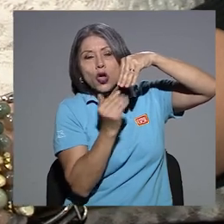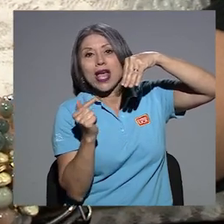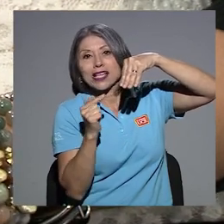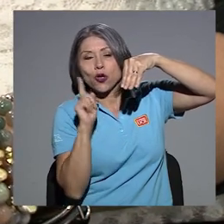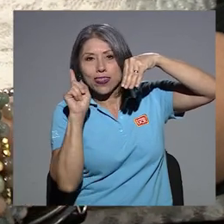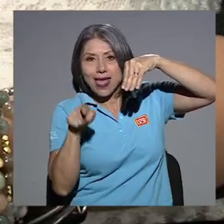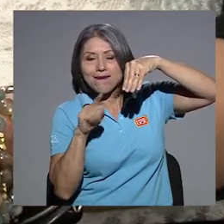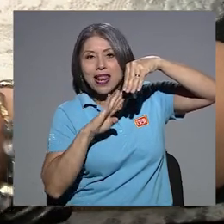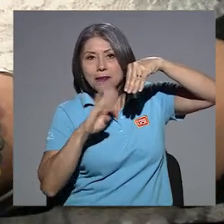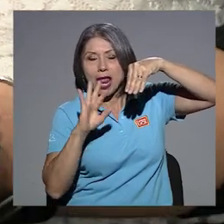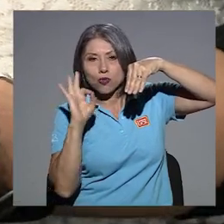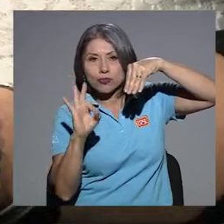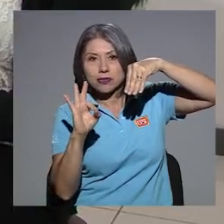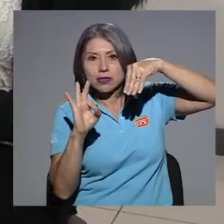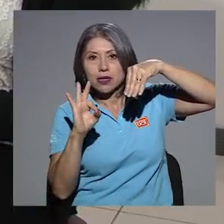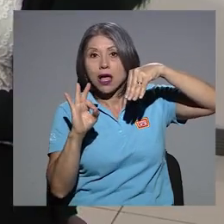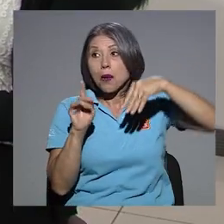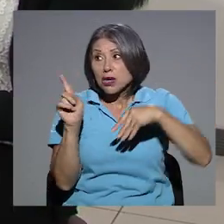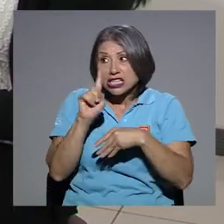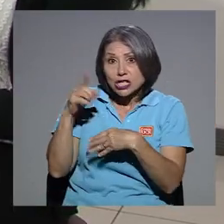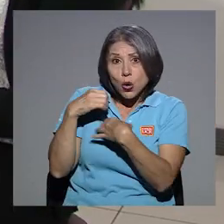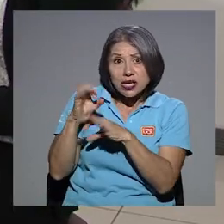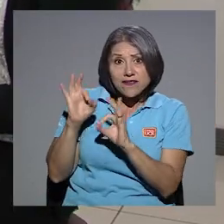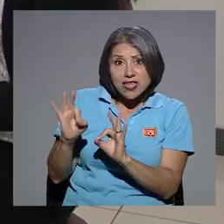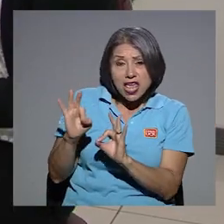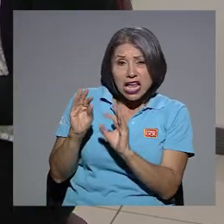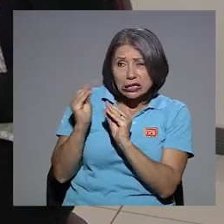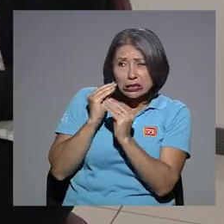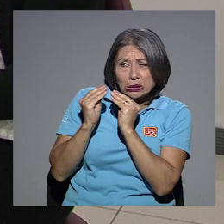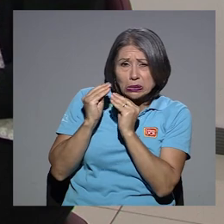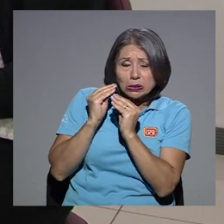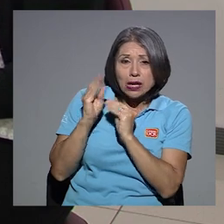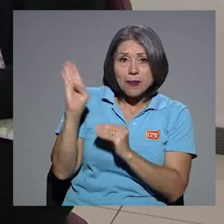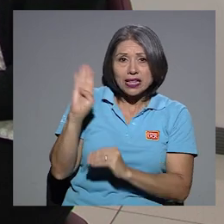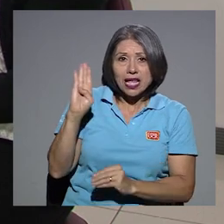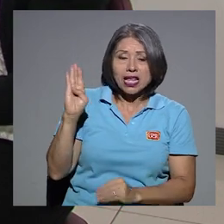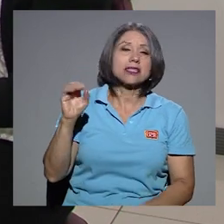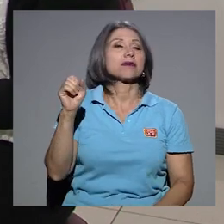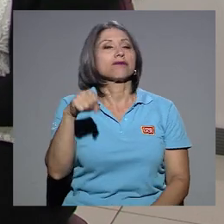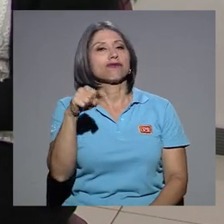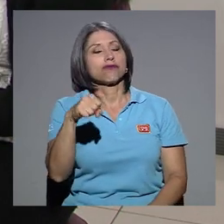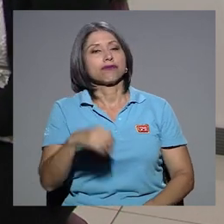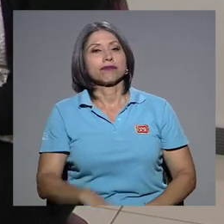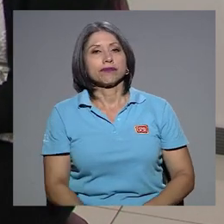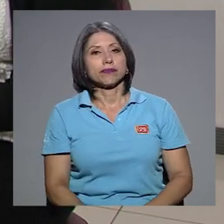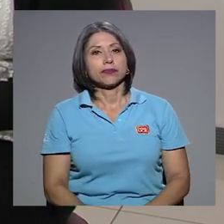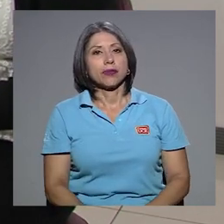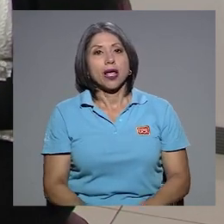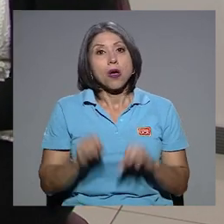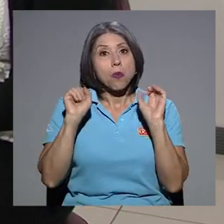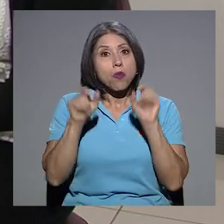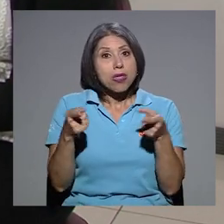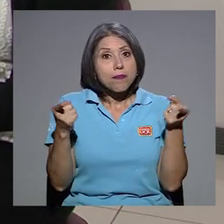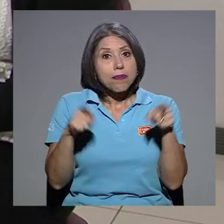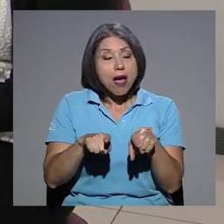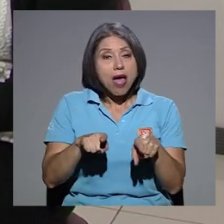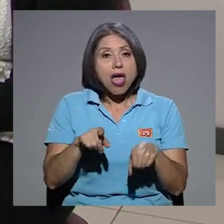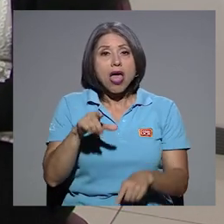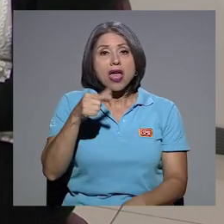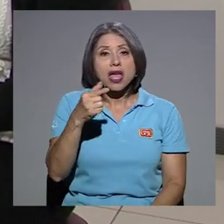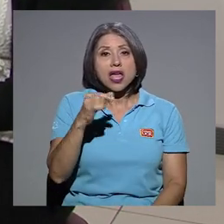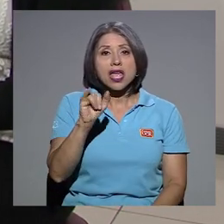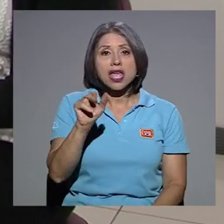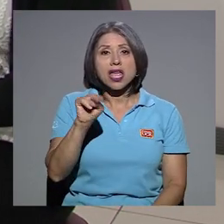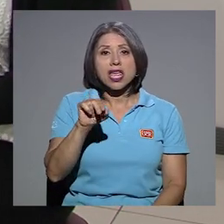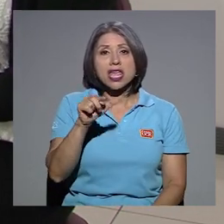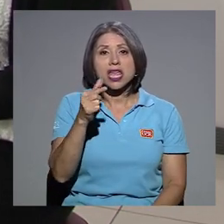gingival hay que limpiarlo. Porque si no se acumulan las bacterias ahí, entonces. Ok. Y ¿se puede producir la gingivitis, por ejemplo,